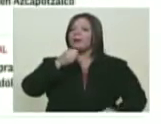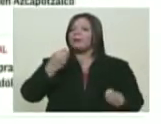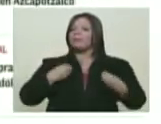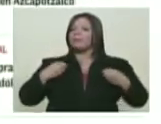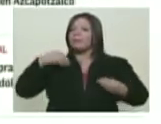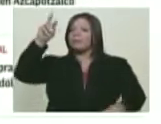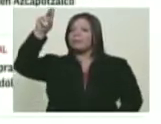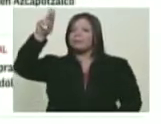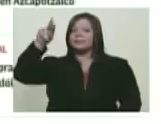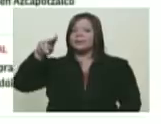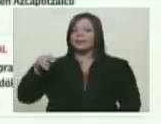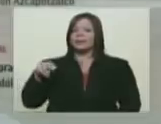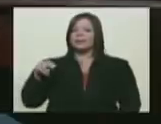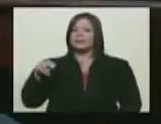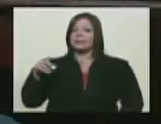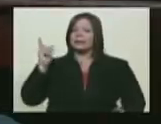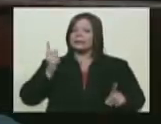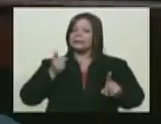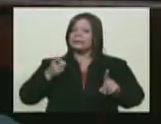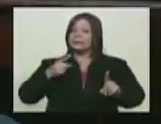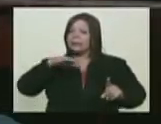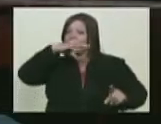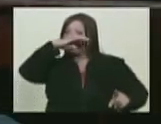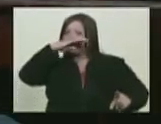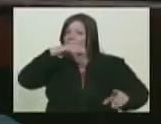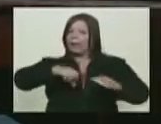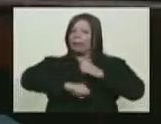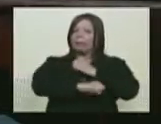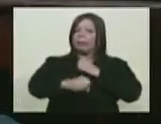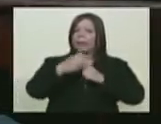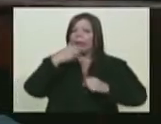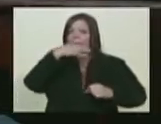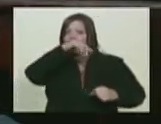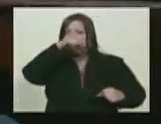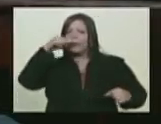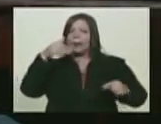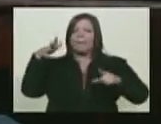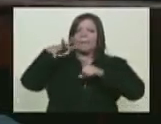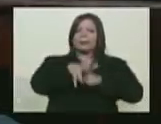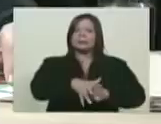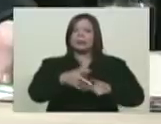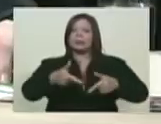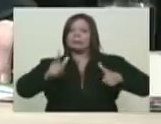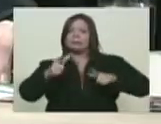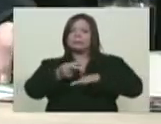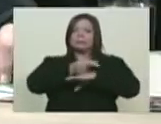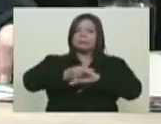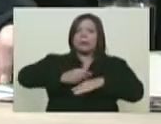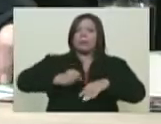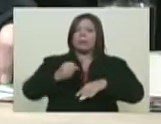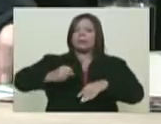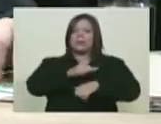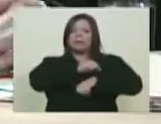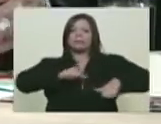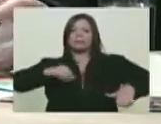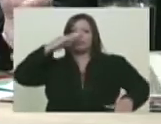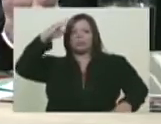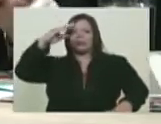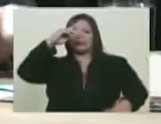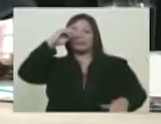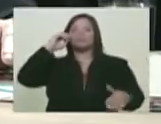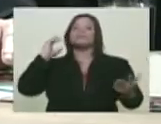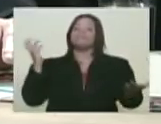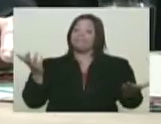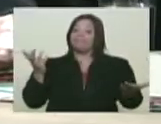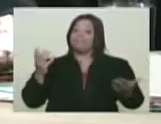diaria. Están amenazas del narcotráfico, presiones de los gobernantes, presiones de las autoridades, la policía y el ejército. Y eso